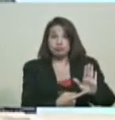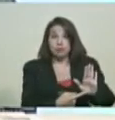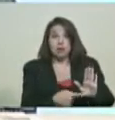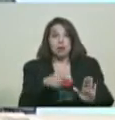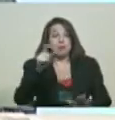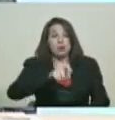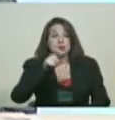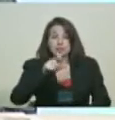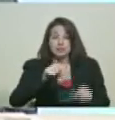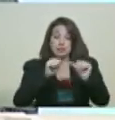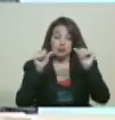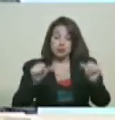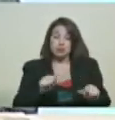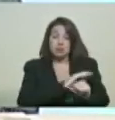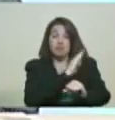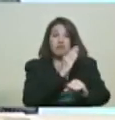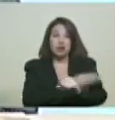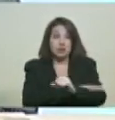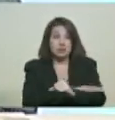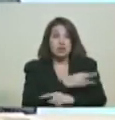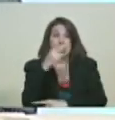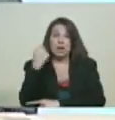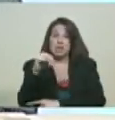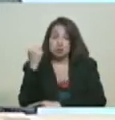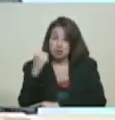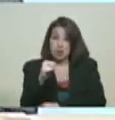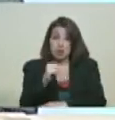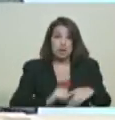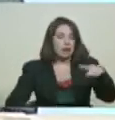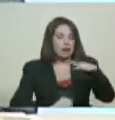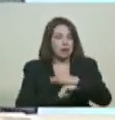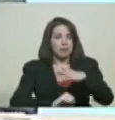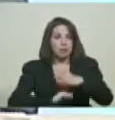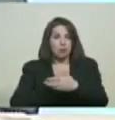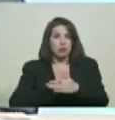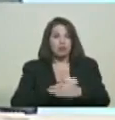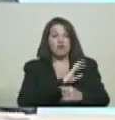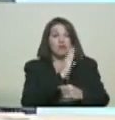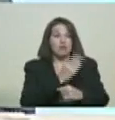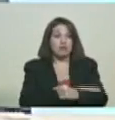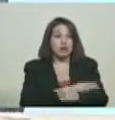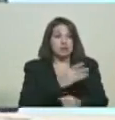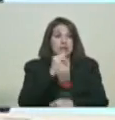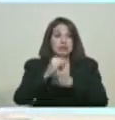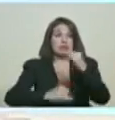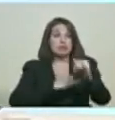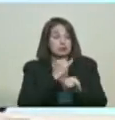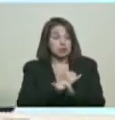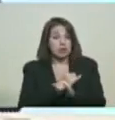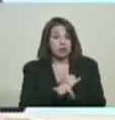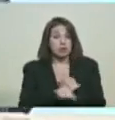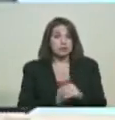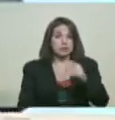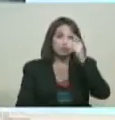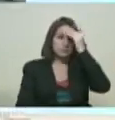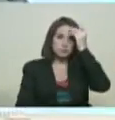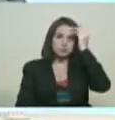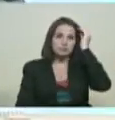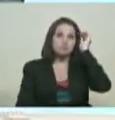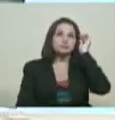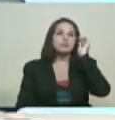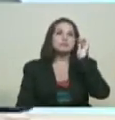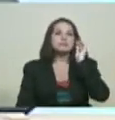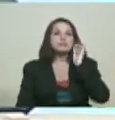sistema de fuerzas nacionales y un sistema de fuerzas internacionales el partido